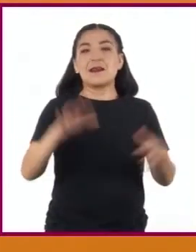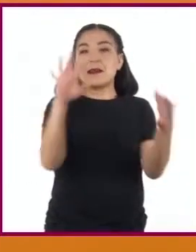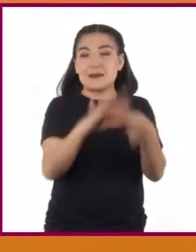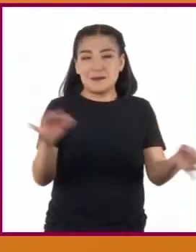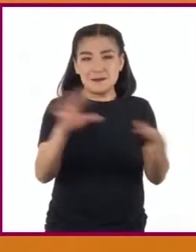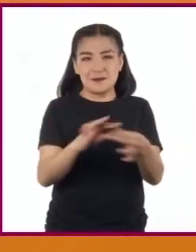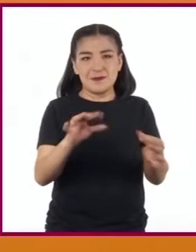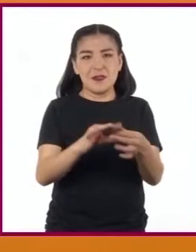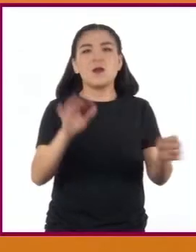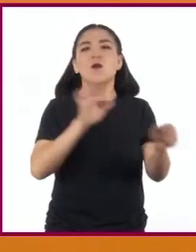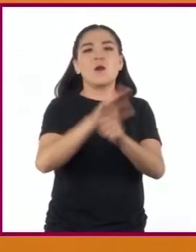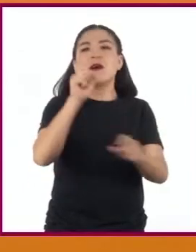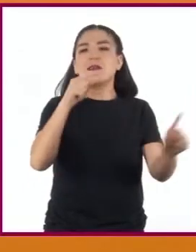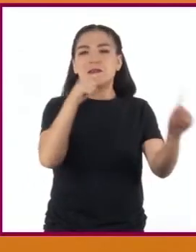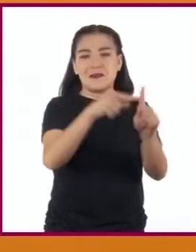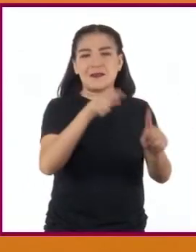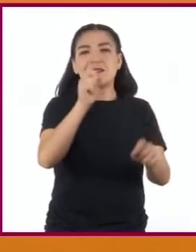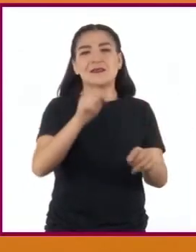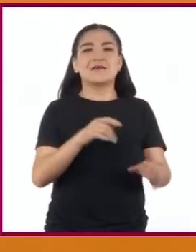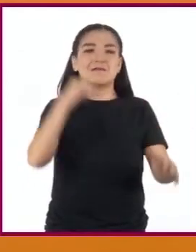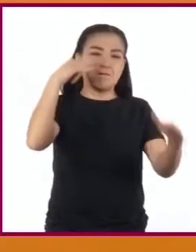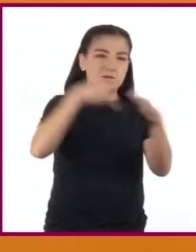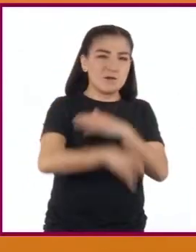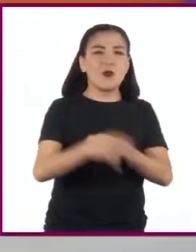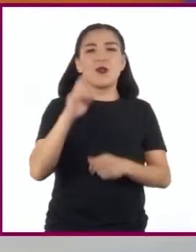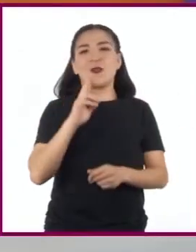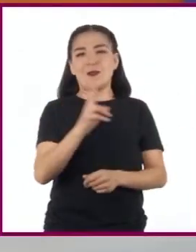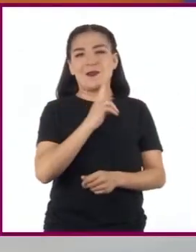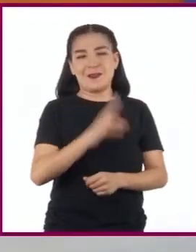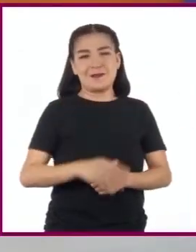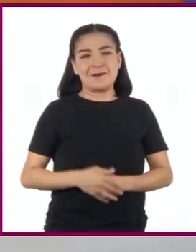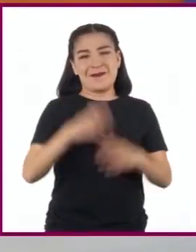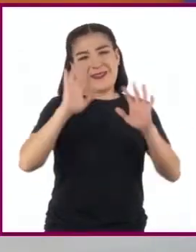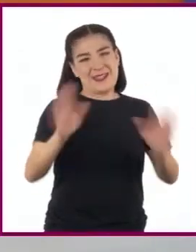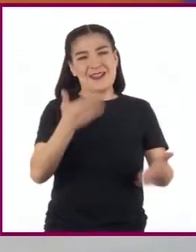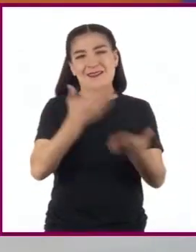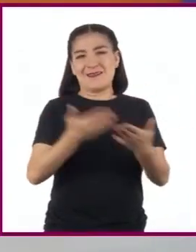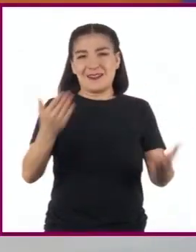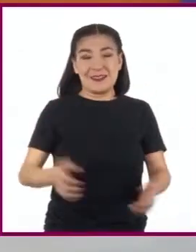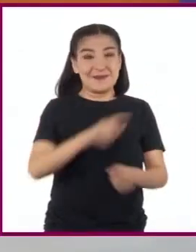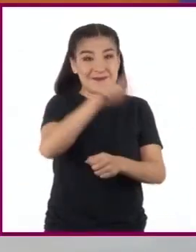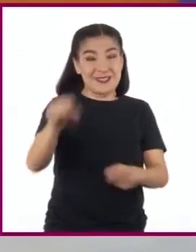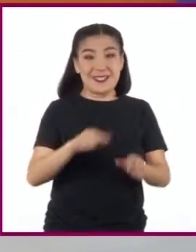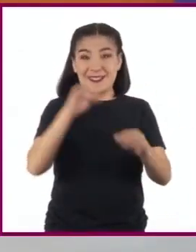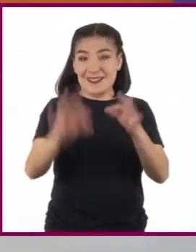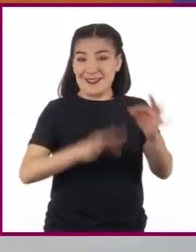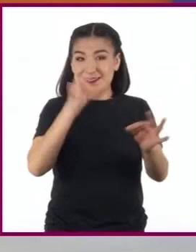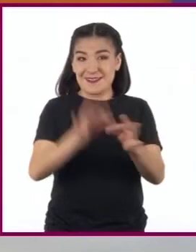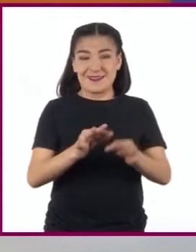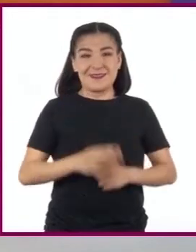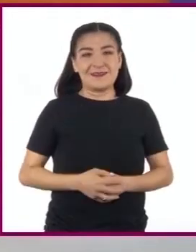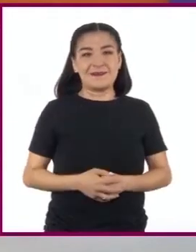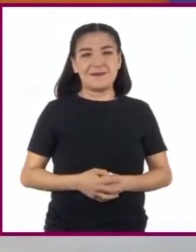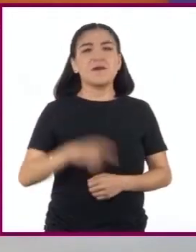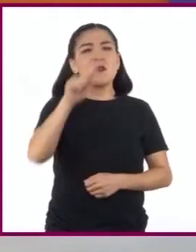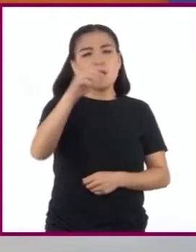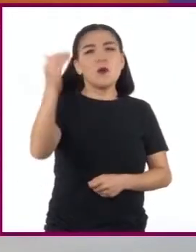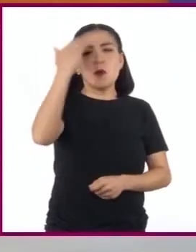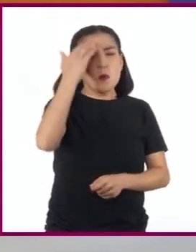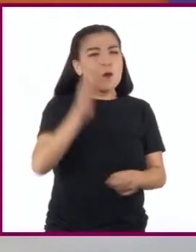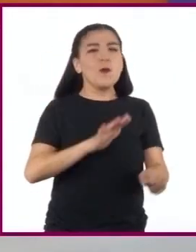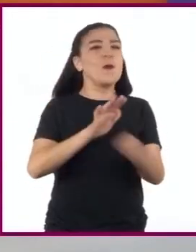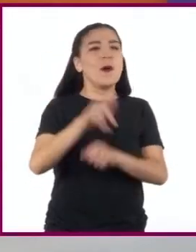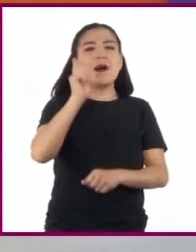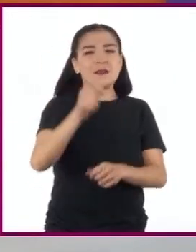explicación determinará la amplitud de la noticia. Ahora sí, ¿están listos para el reto? ¿Conocen cuáles son